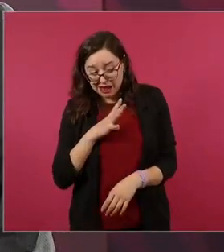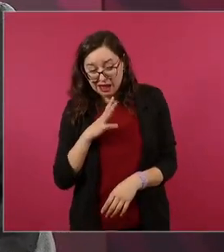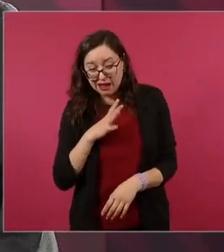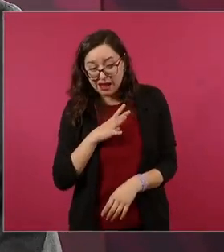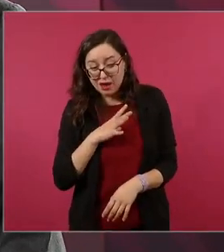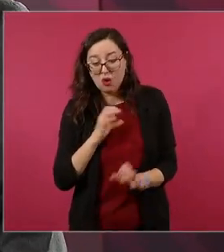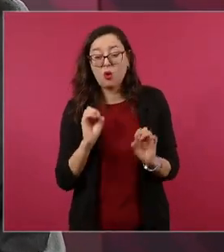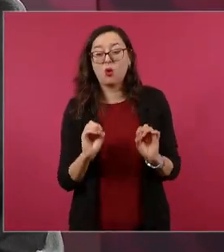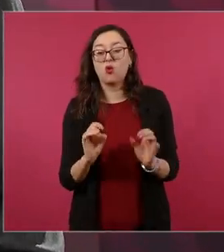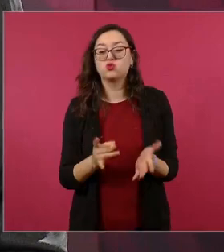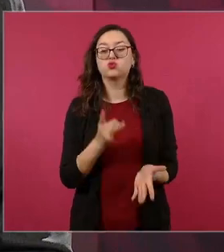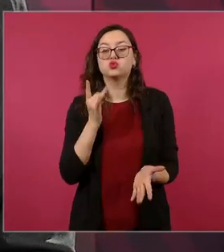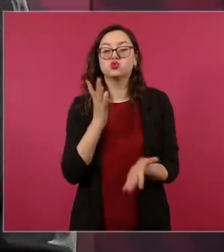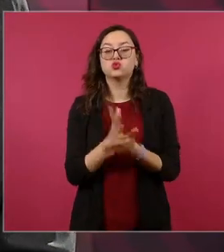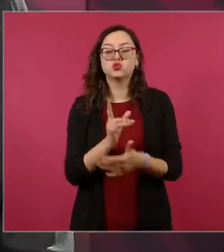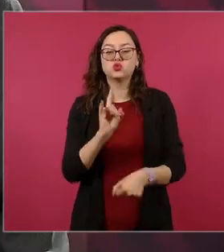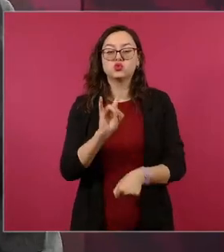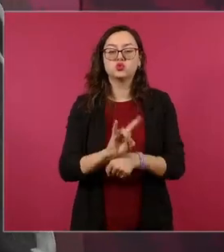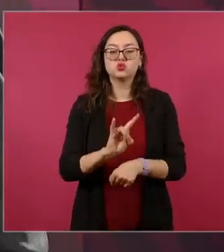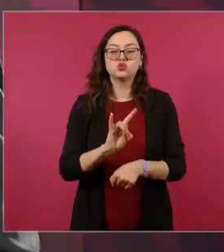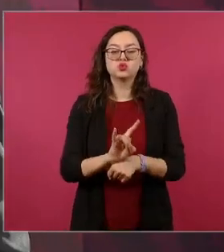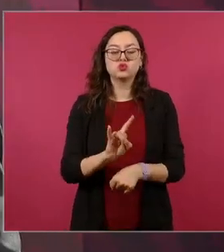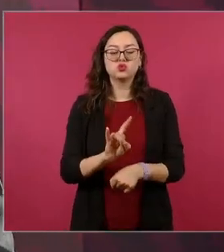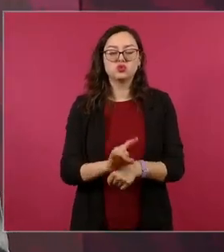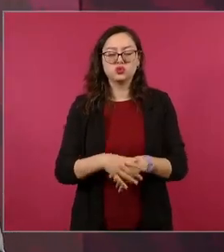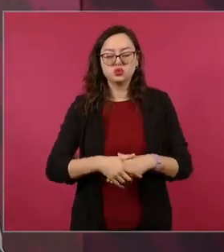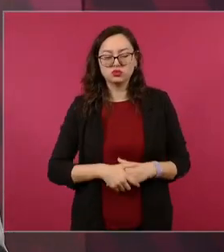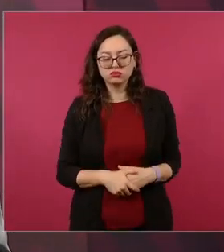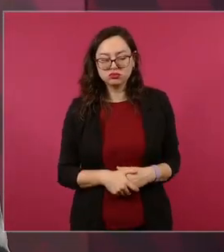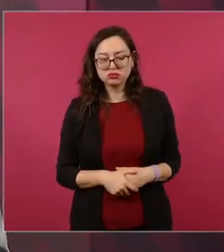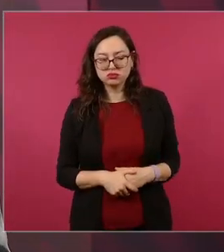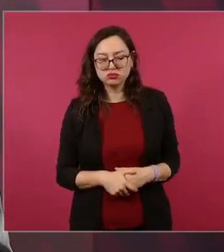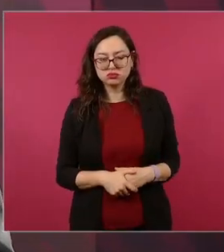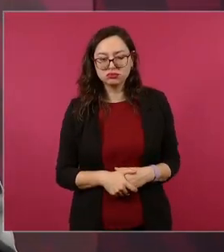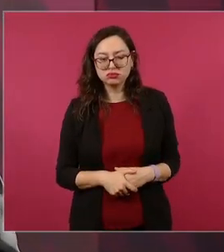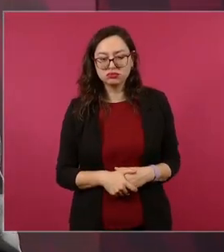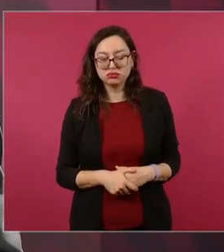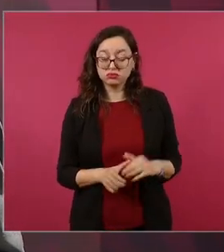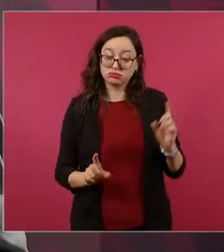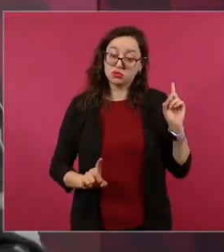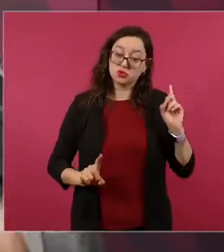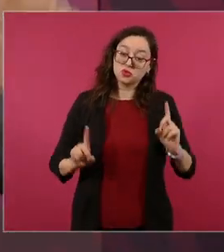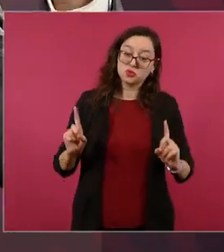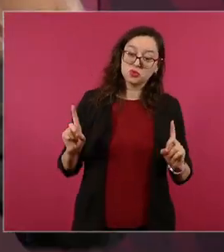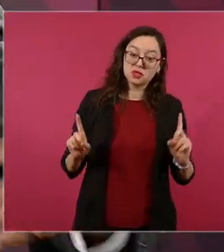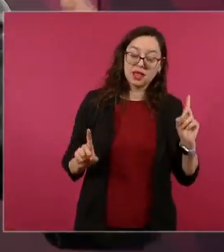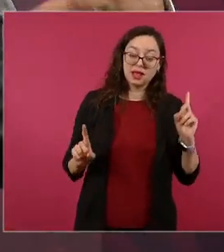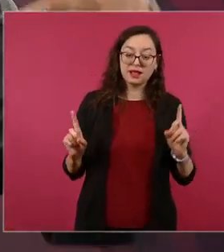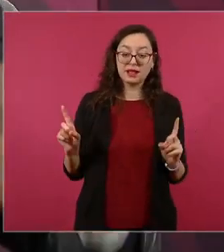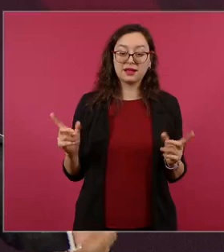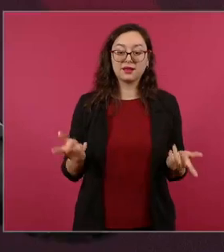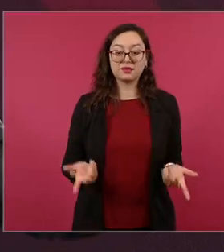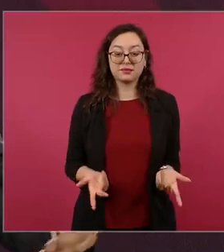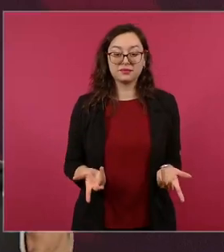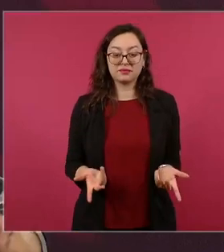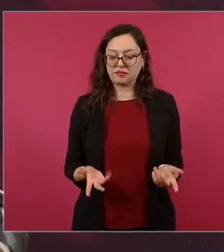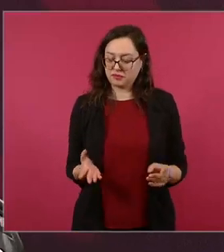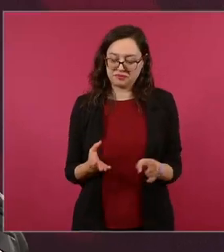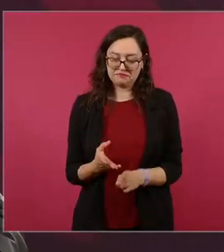se fingía, era una fachada la democracia, cuando en realidad lo que